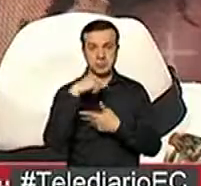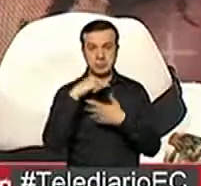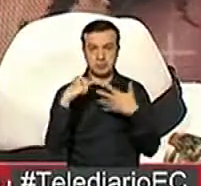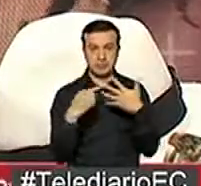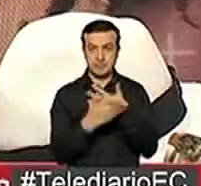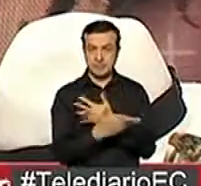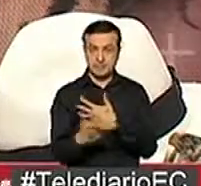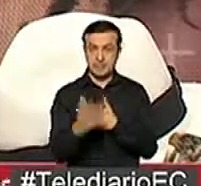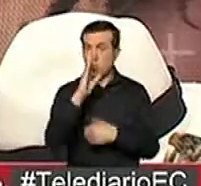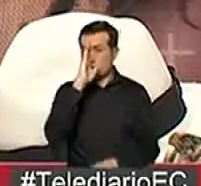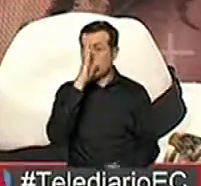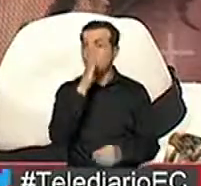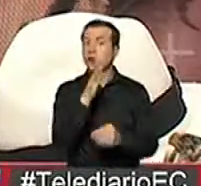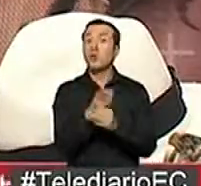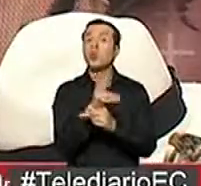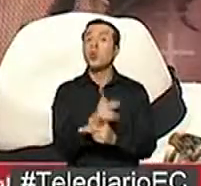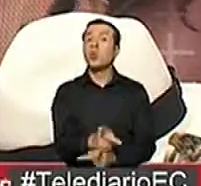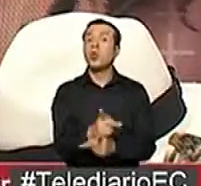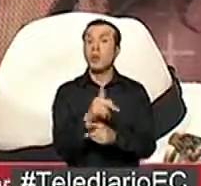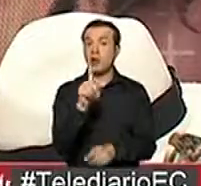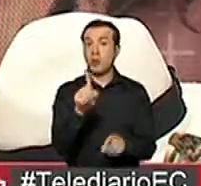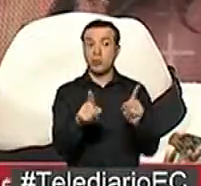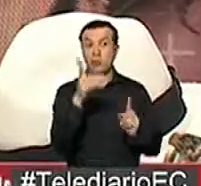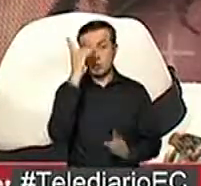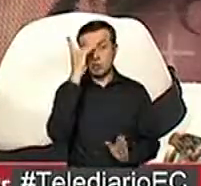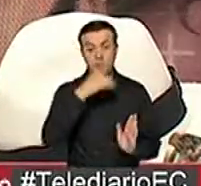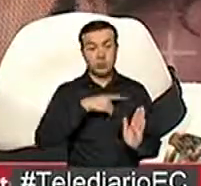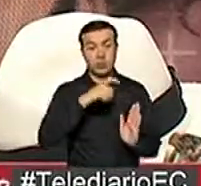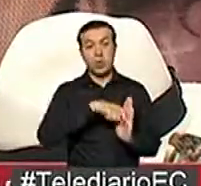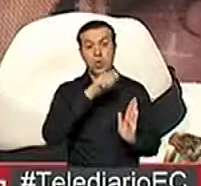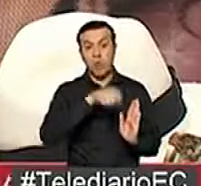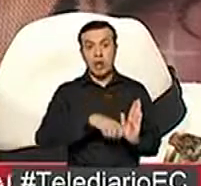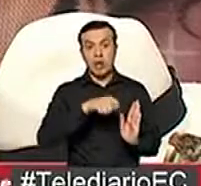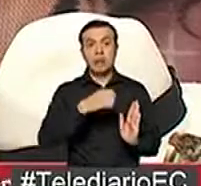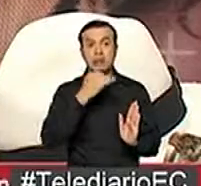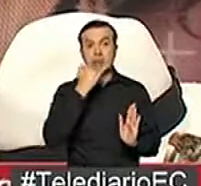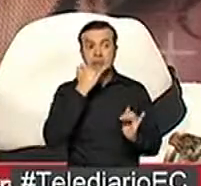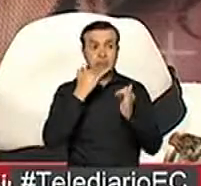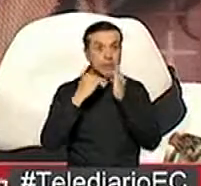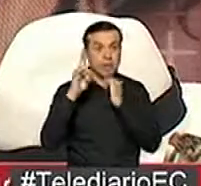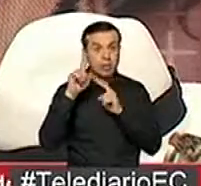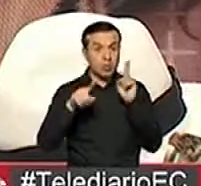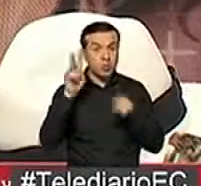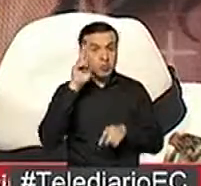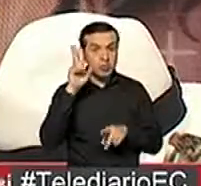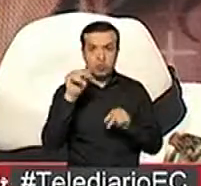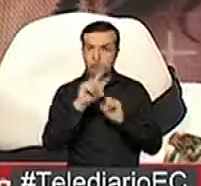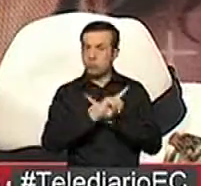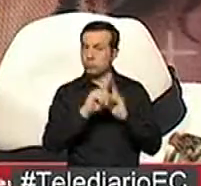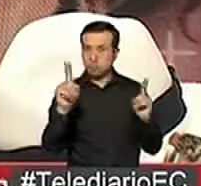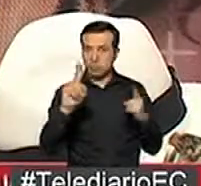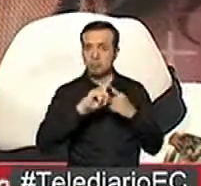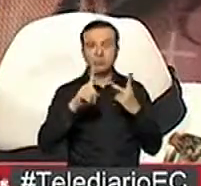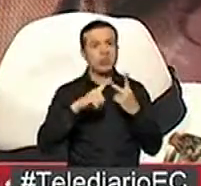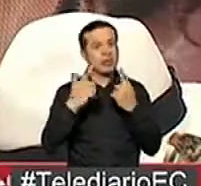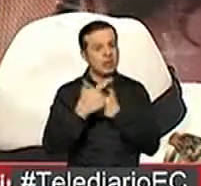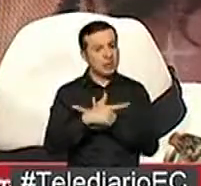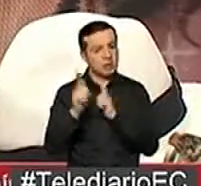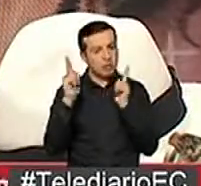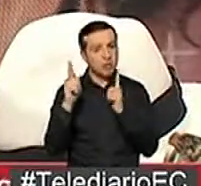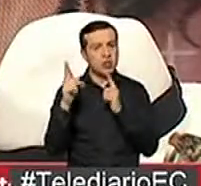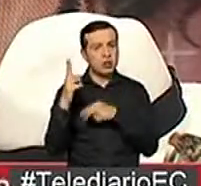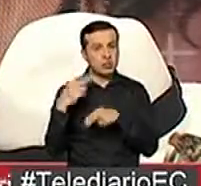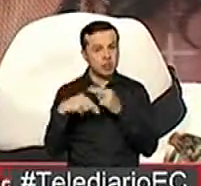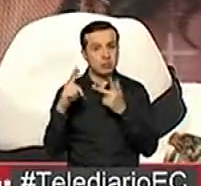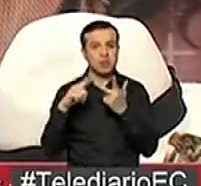El propósito es evitar, a través de fallos judiciales, abusos de operadores económicos, fortalecer la libre competencia y frenar